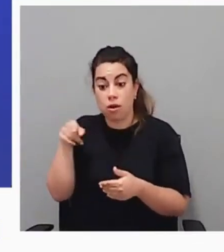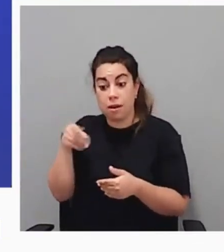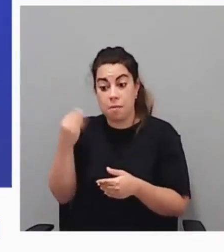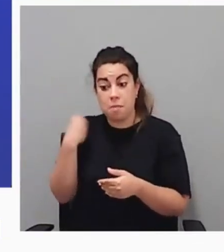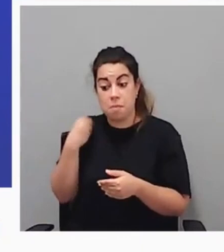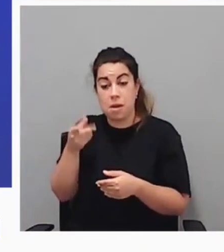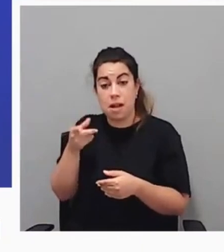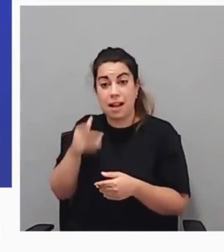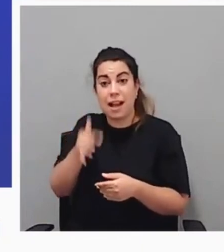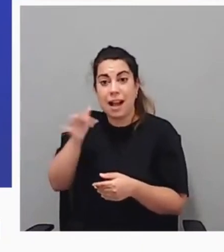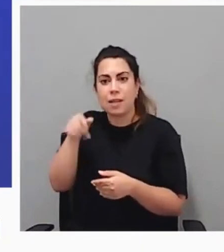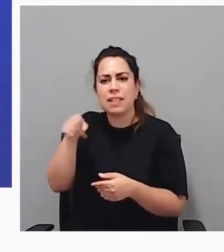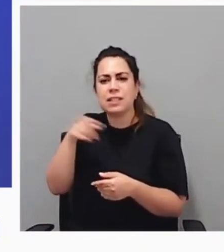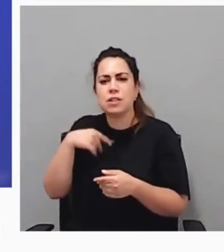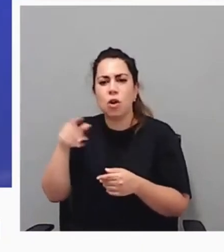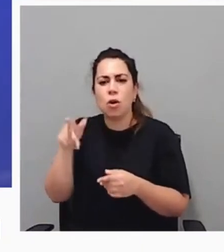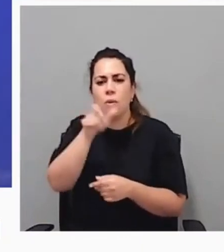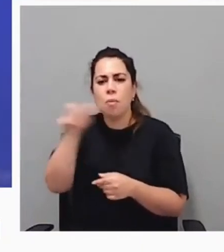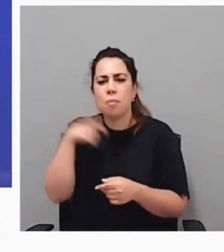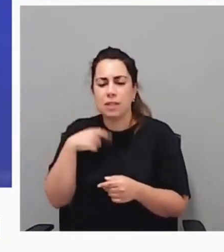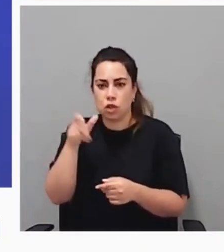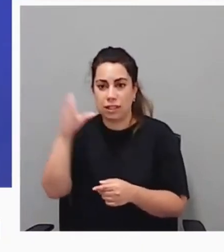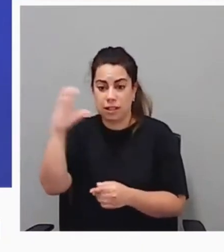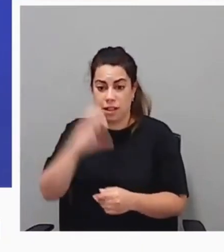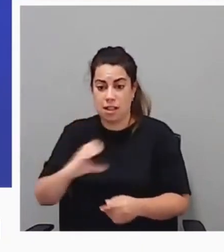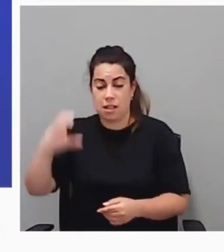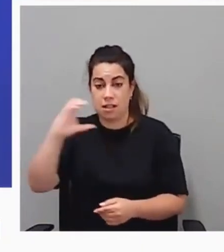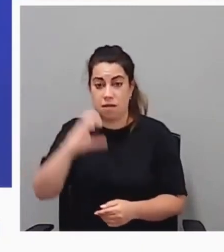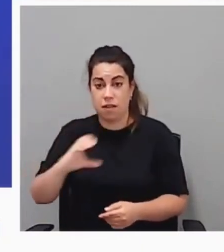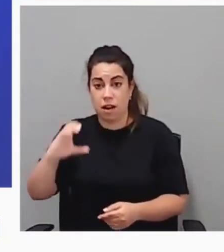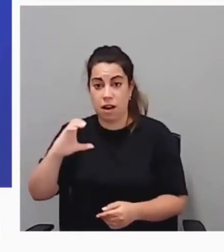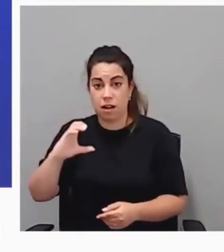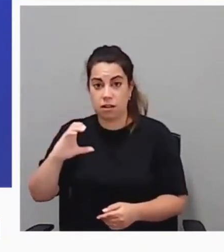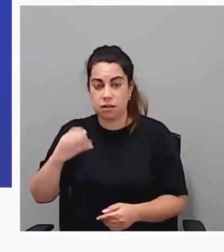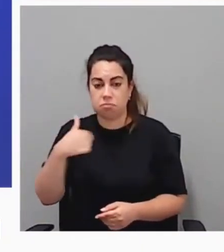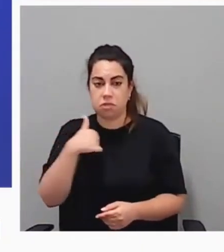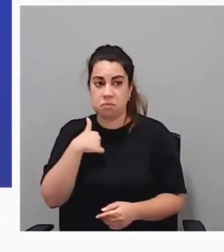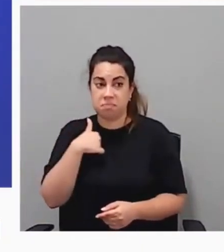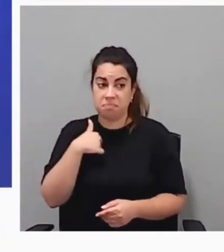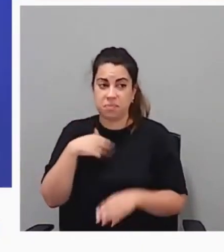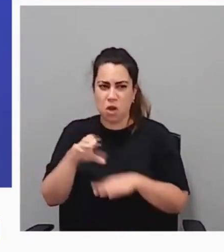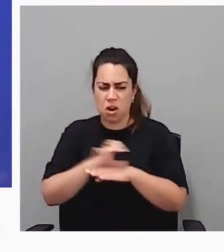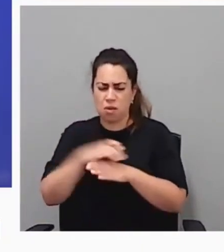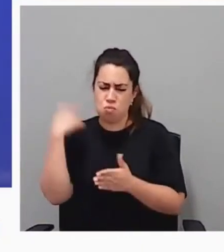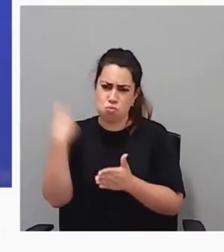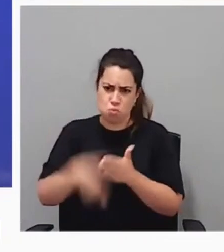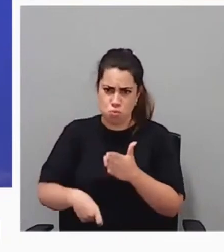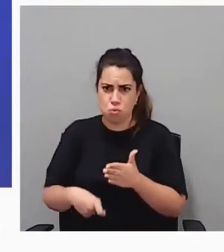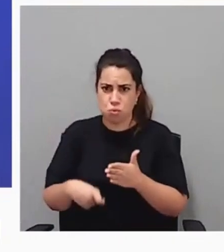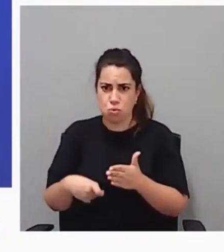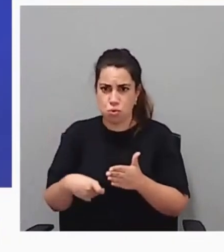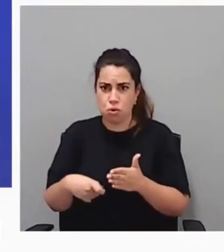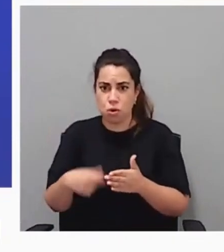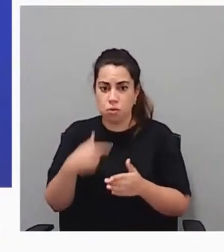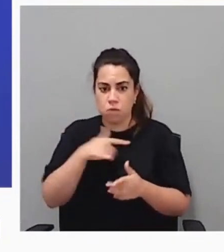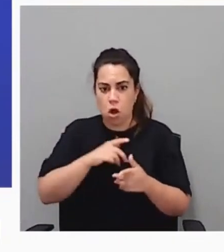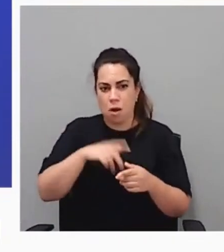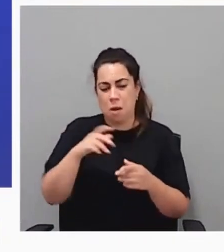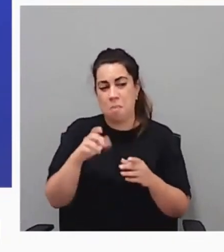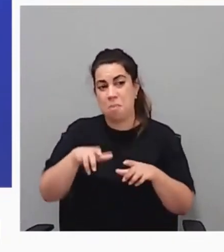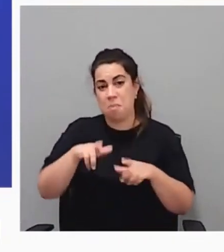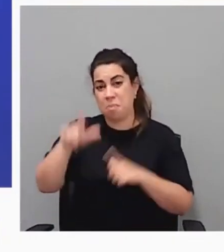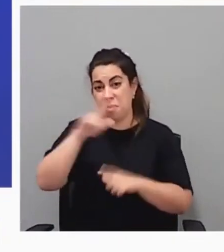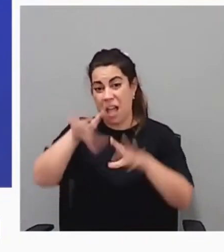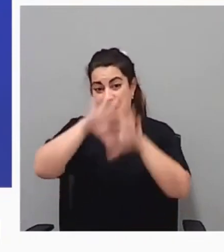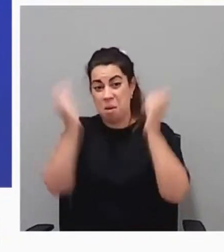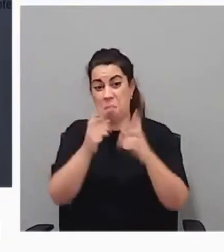los científicos. La mayoría de los científicos, como yo, se dedican a una carrera bastante dura, en la que tenemos que viajar por muchos países. Yo me tuve que ir de España